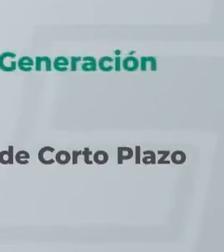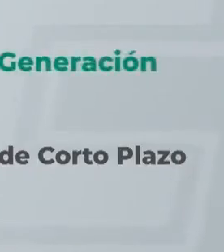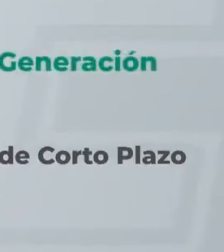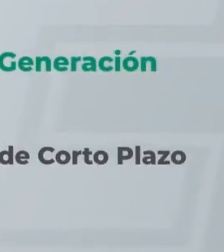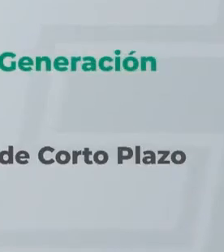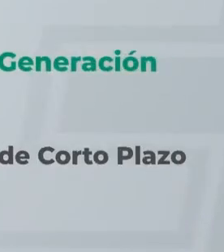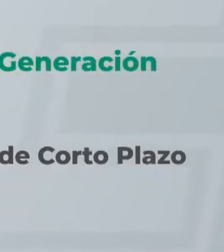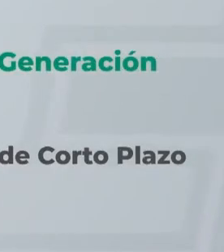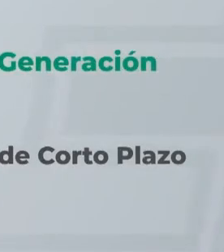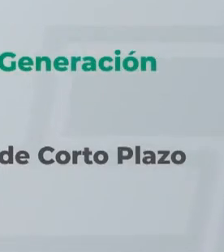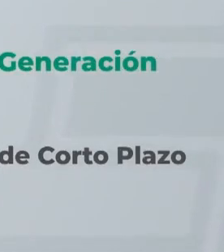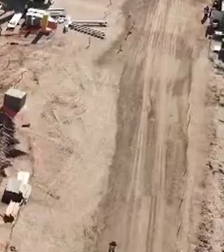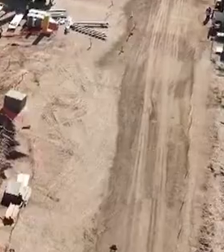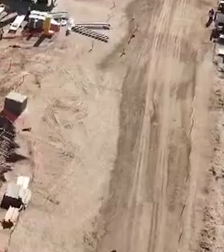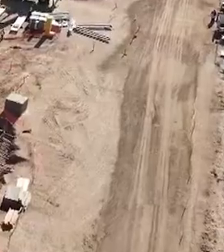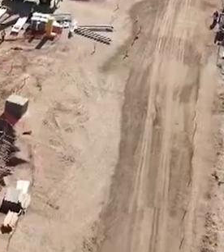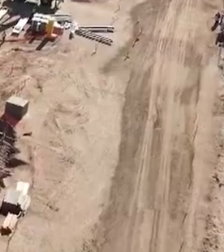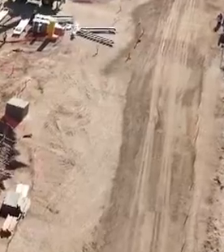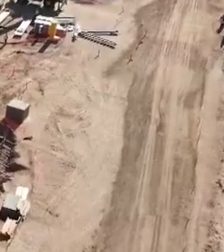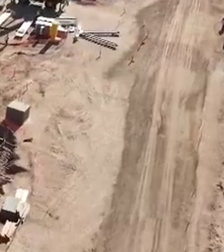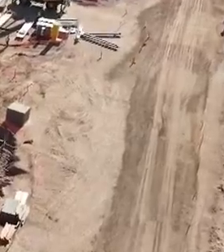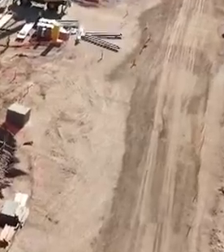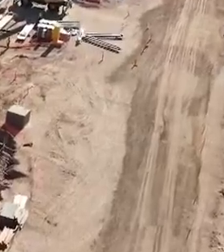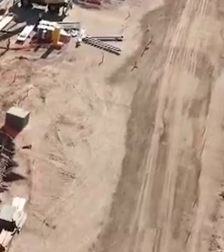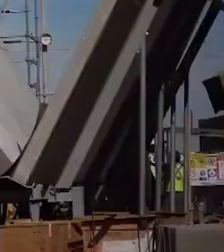Centrales prioritarias de generación.